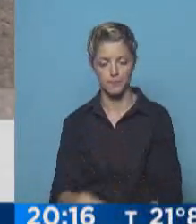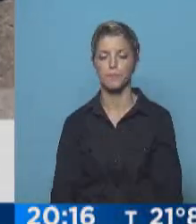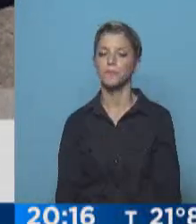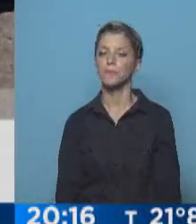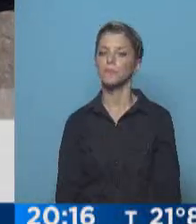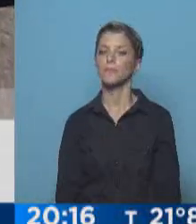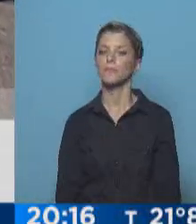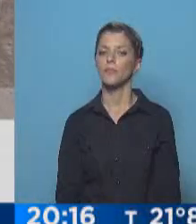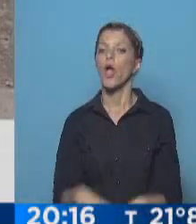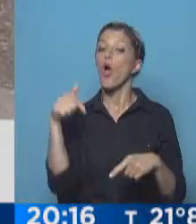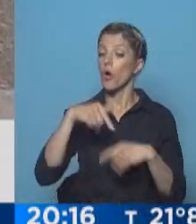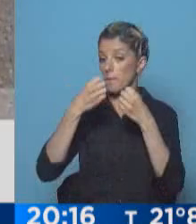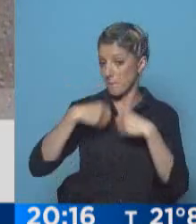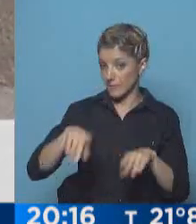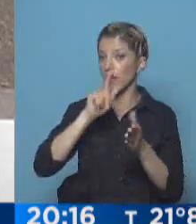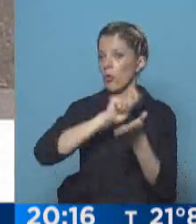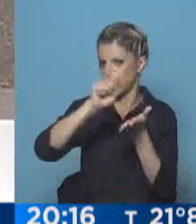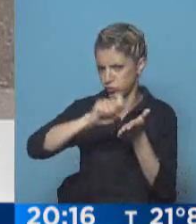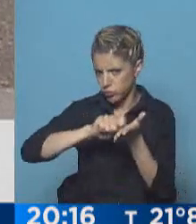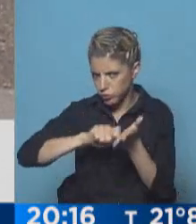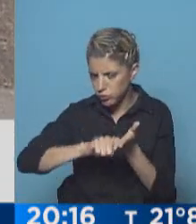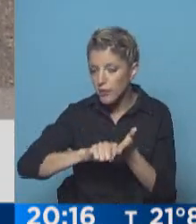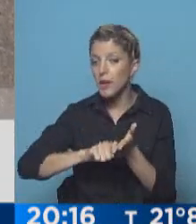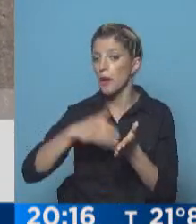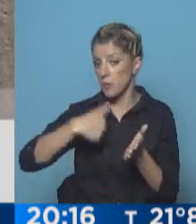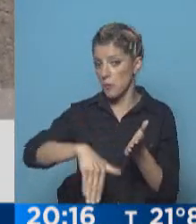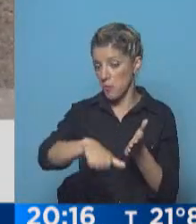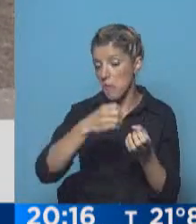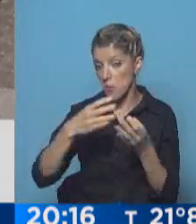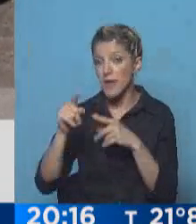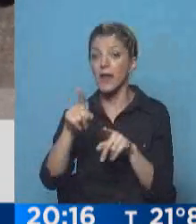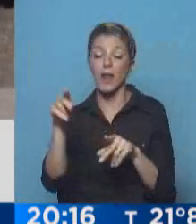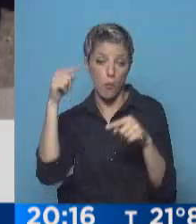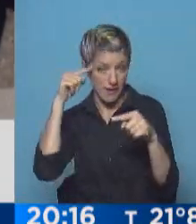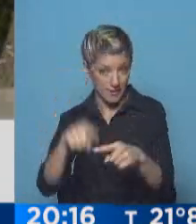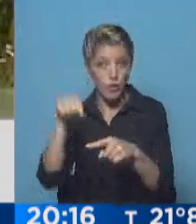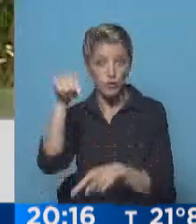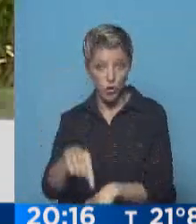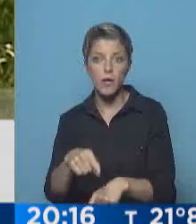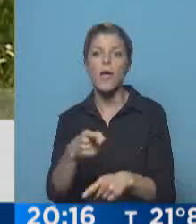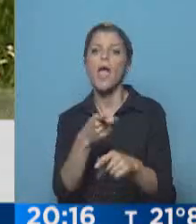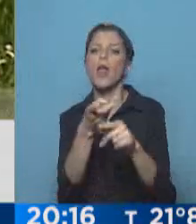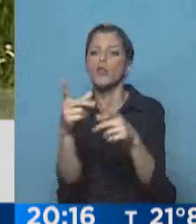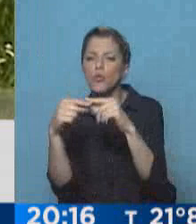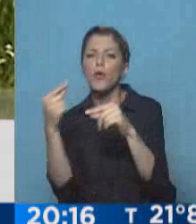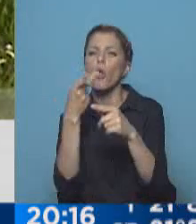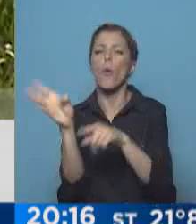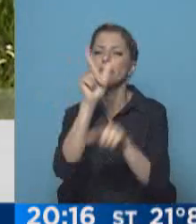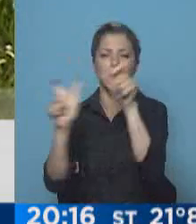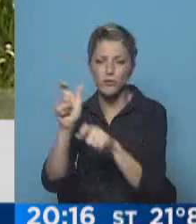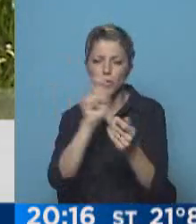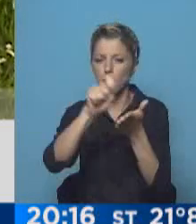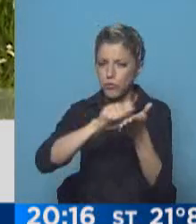censo, venimos a buen ritmo y vamos a tratar de terminar en términos cuantitativos en el día de hoy la